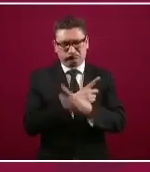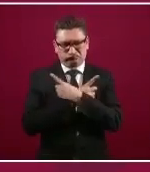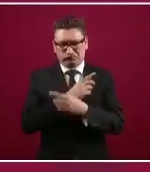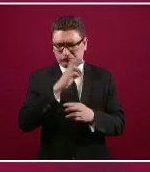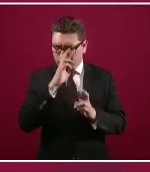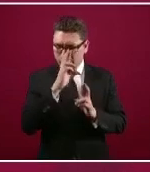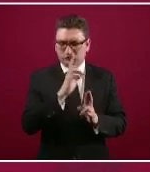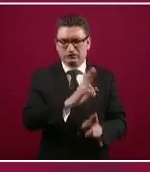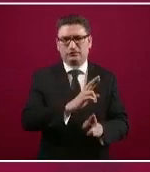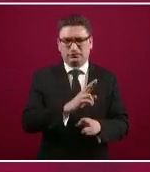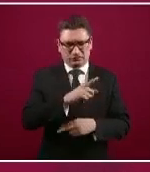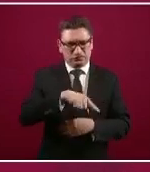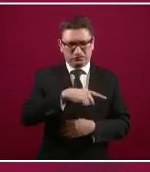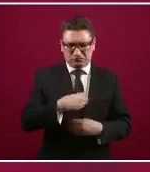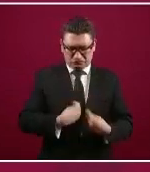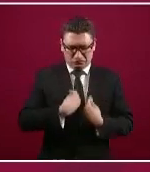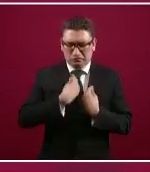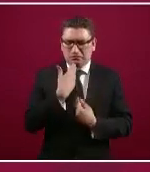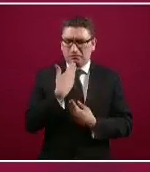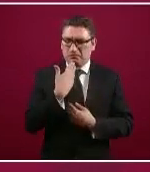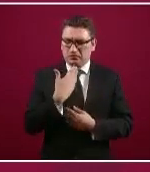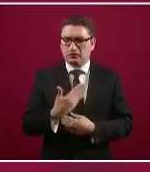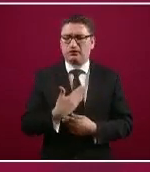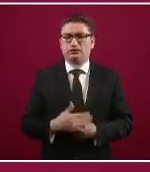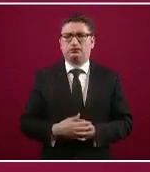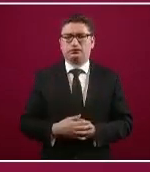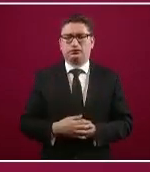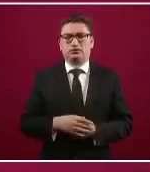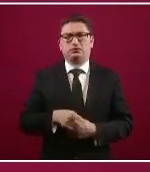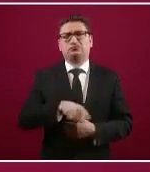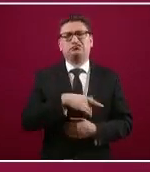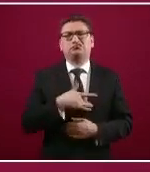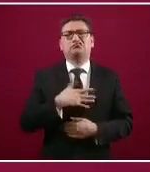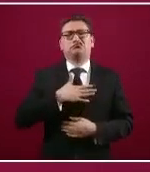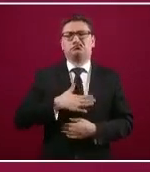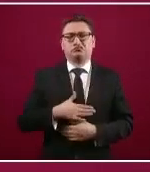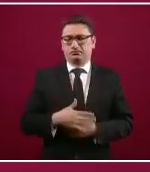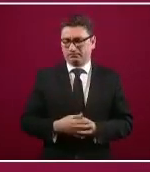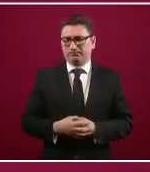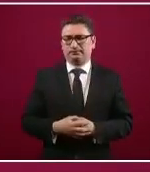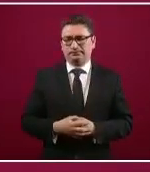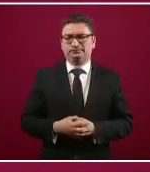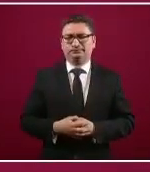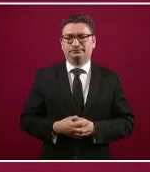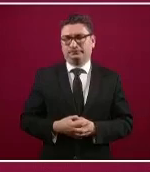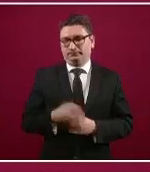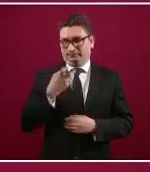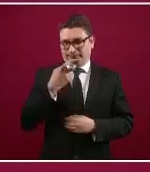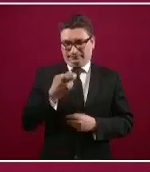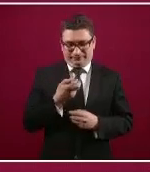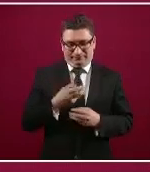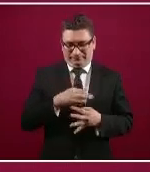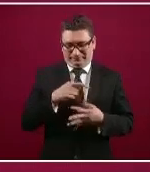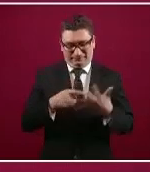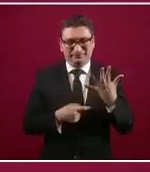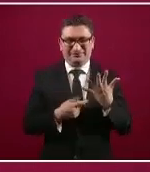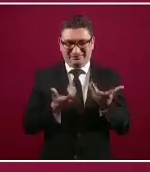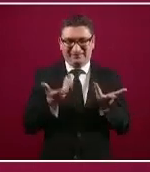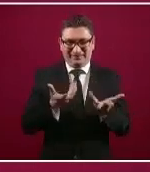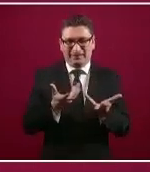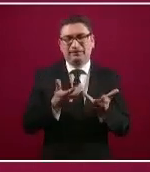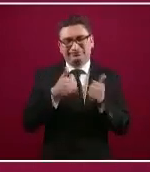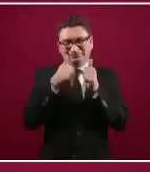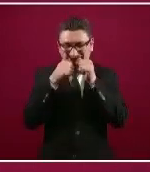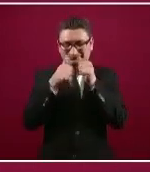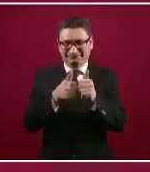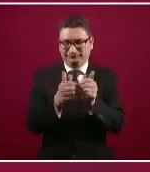el que vivan bien, que es un asunto de justicia. Entonces, todo esto se está ya atendiendo. En